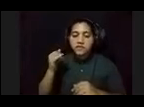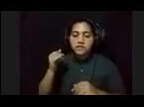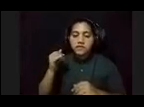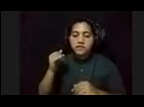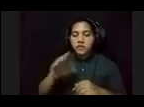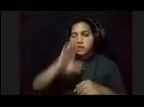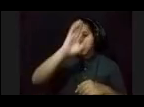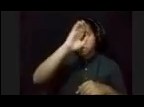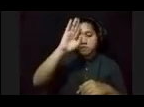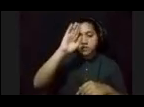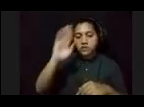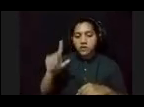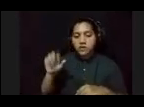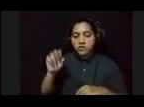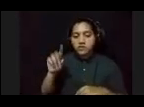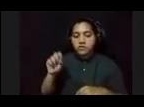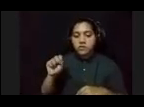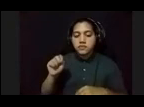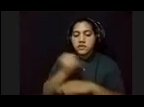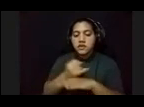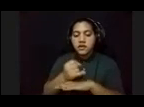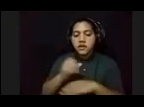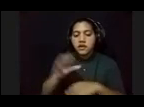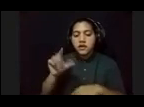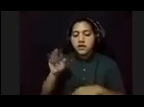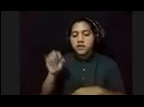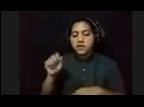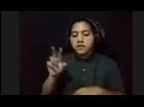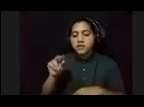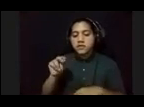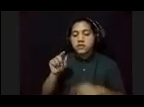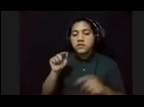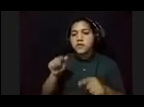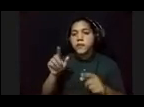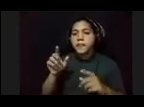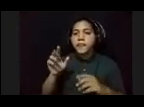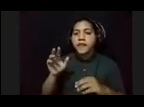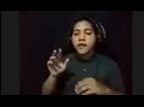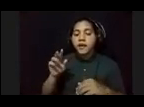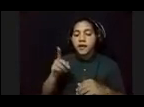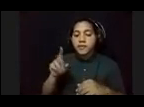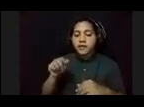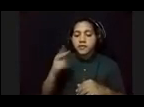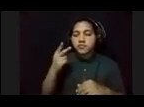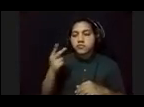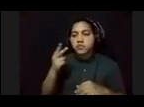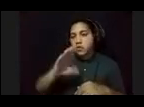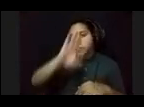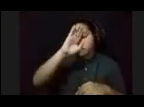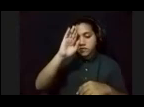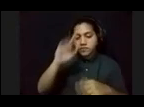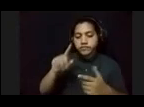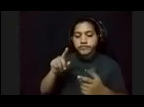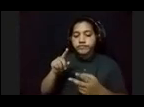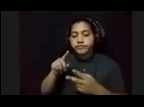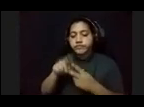de leproso que se encontraba en Isla de Cabra. Me dijo, no. En La Perla había 2 hospitales, uno para tuberculosos y otro